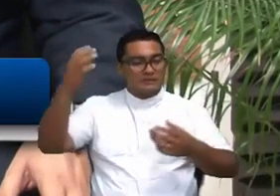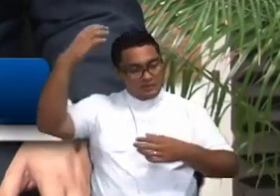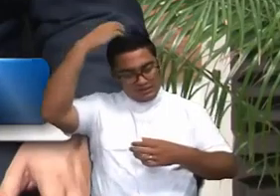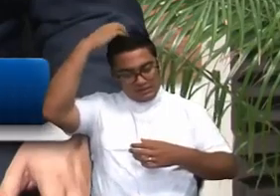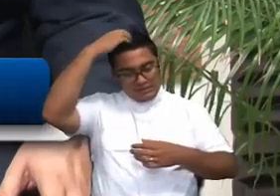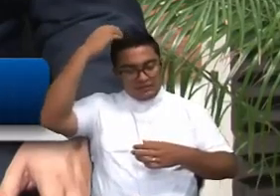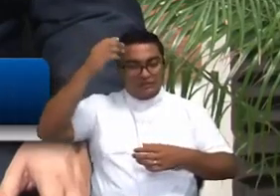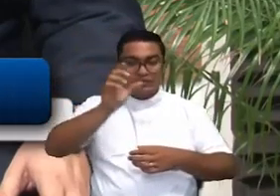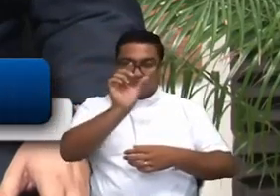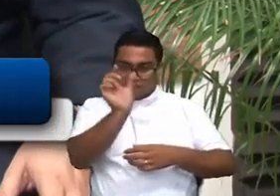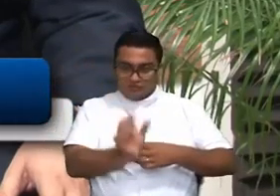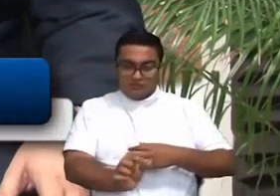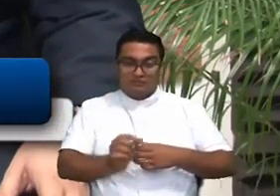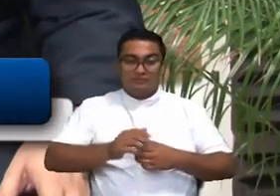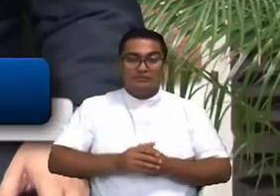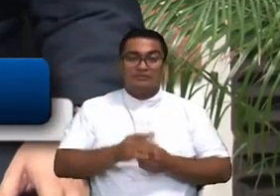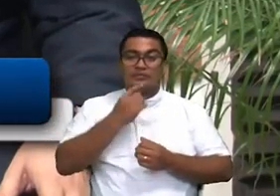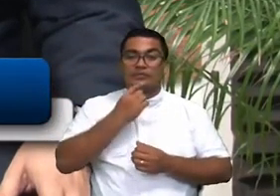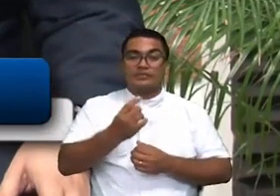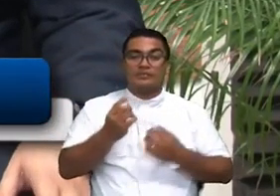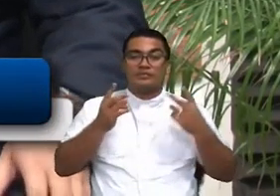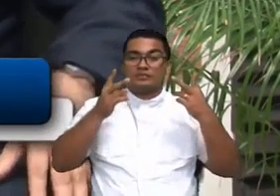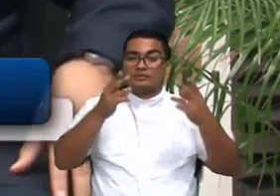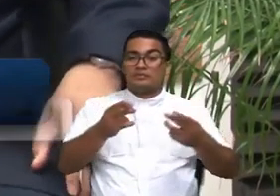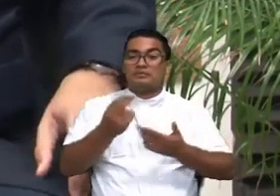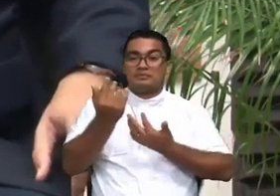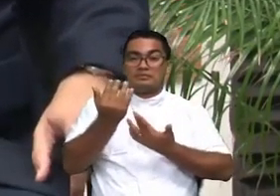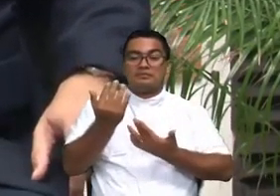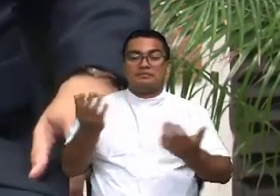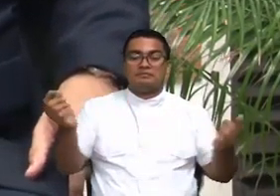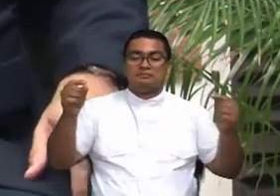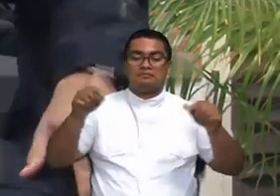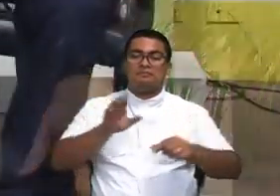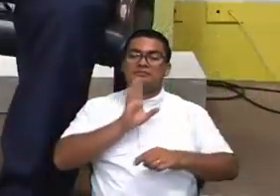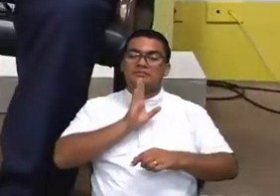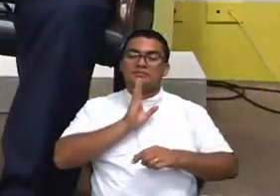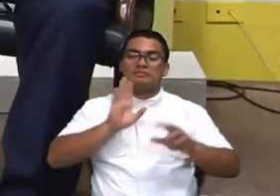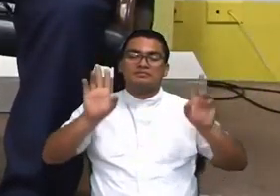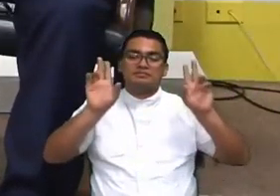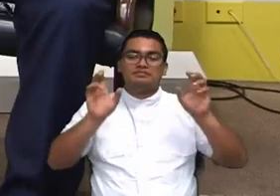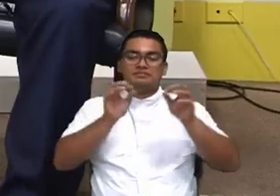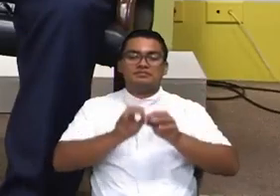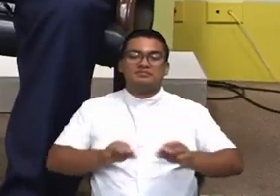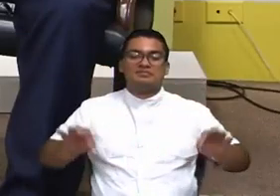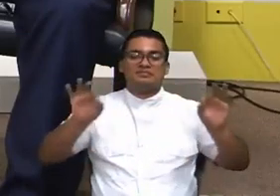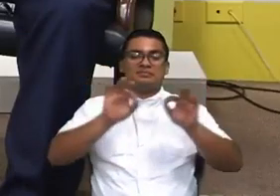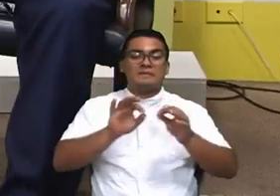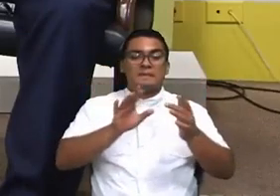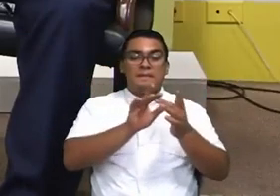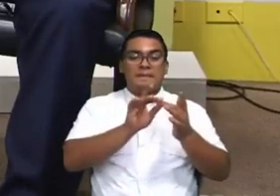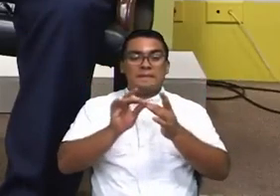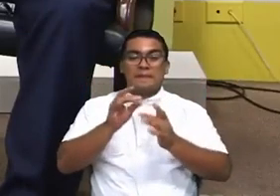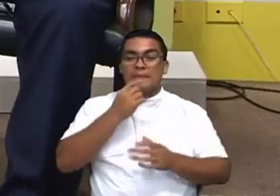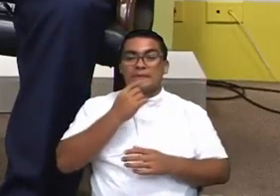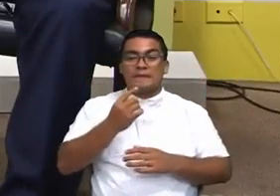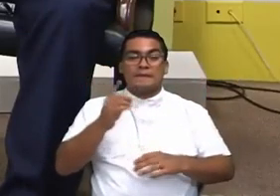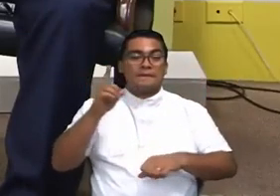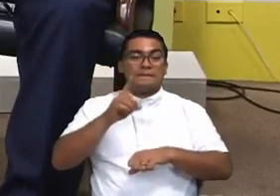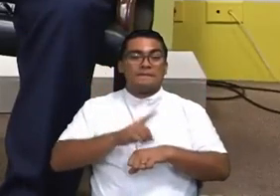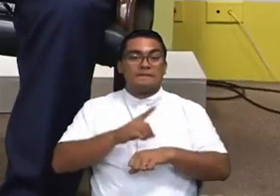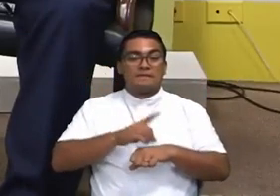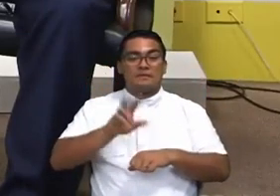como la médula espinal. Ok, doctor, vamos a hacer una pausa. Cuando regresemos vamos a ir hablando más de esta importante especialidad, de la medicina